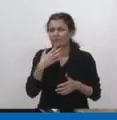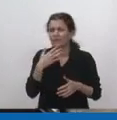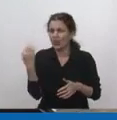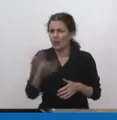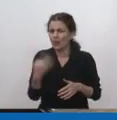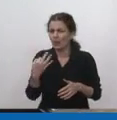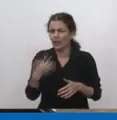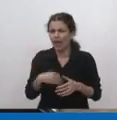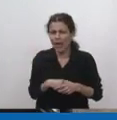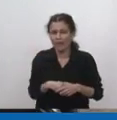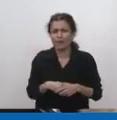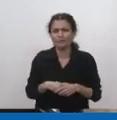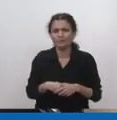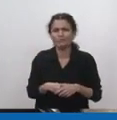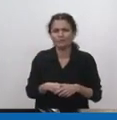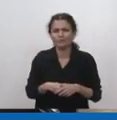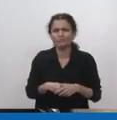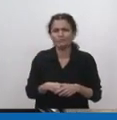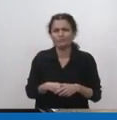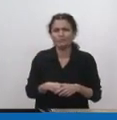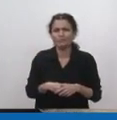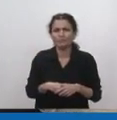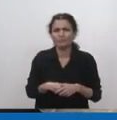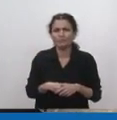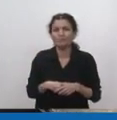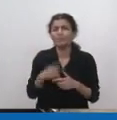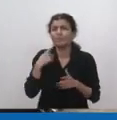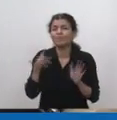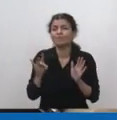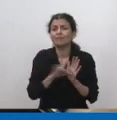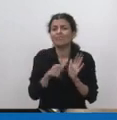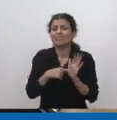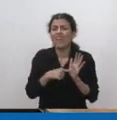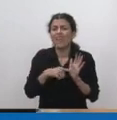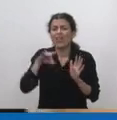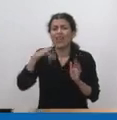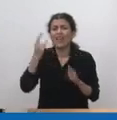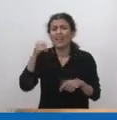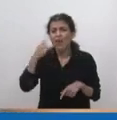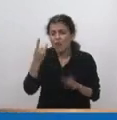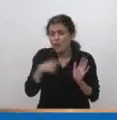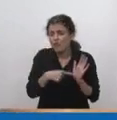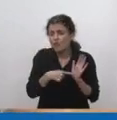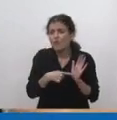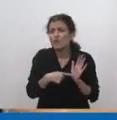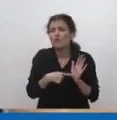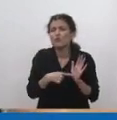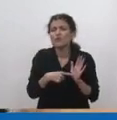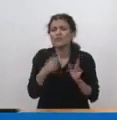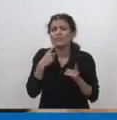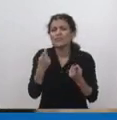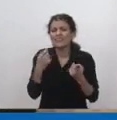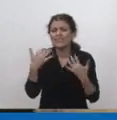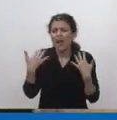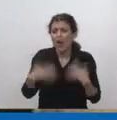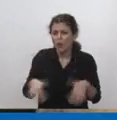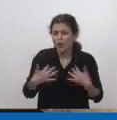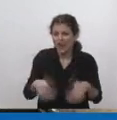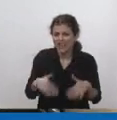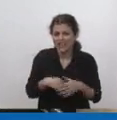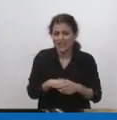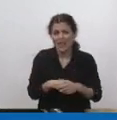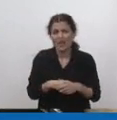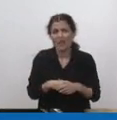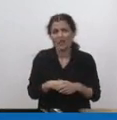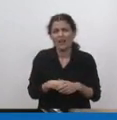Realmente, este decreto de necesidad de urgencia no es